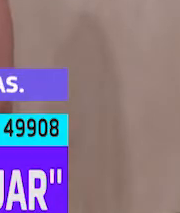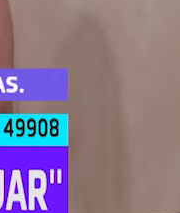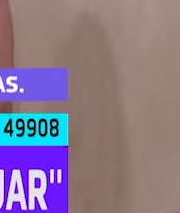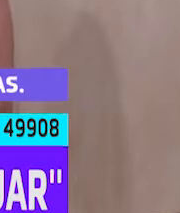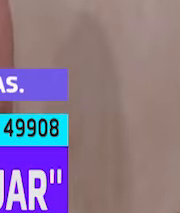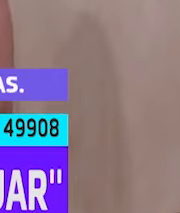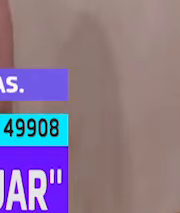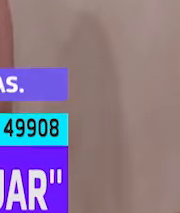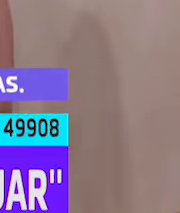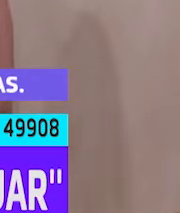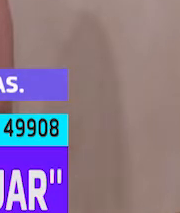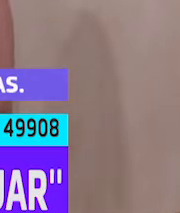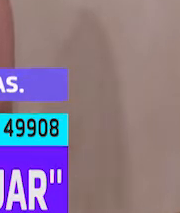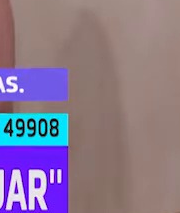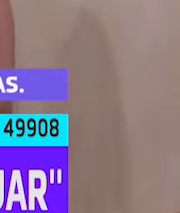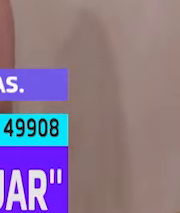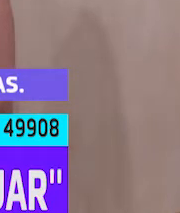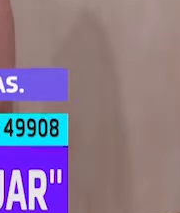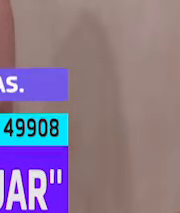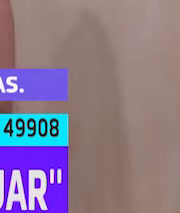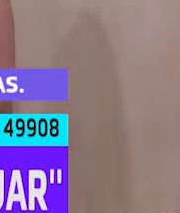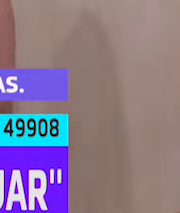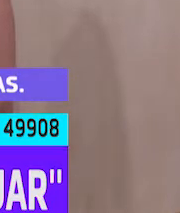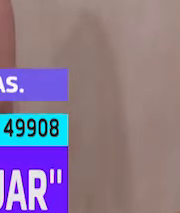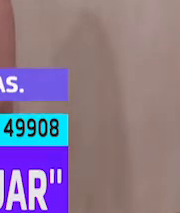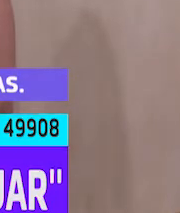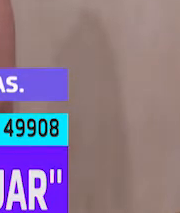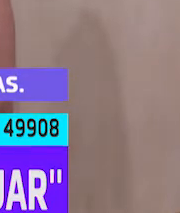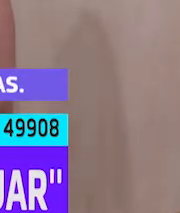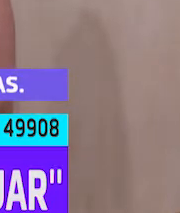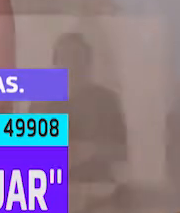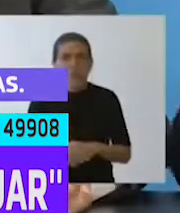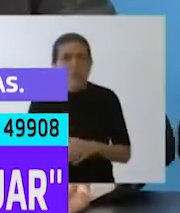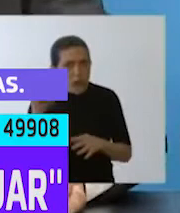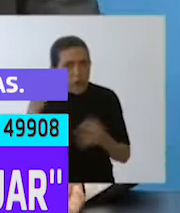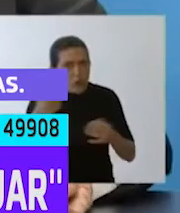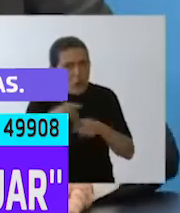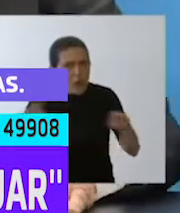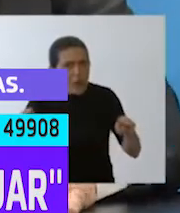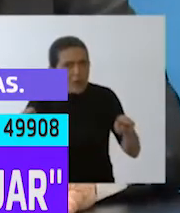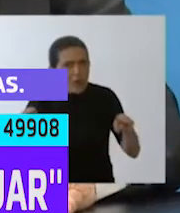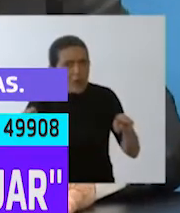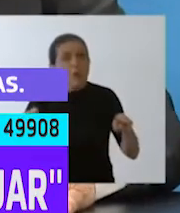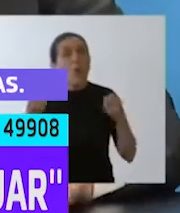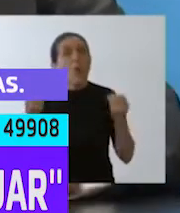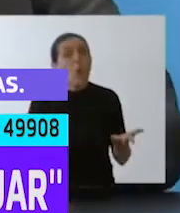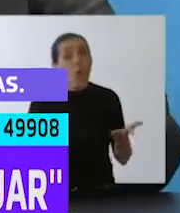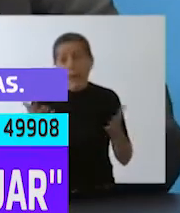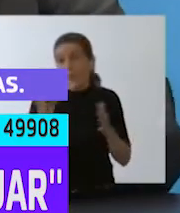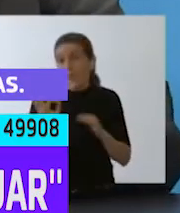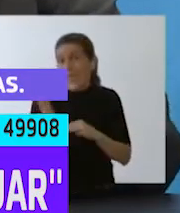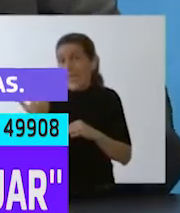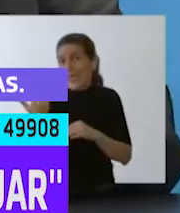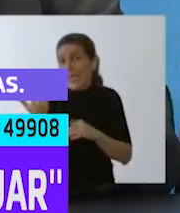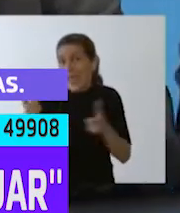Estados Unidos con éxito. Exactamente, exactamente, sí. Sí, yo creo que es factible porque se está trabajando mucho usar